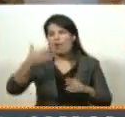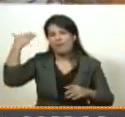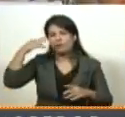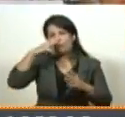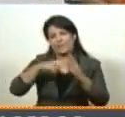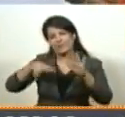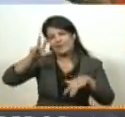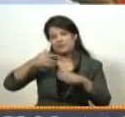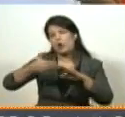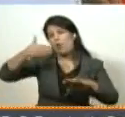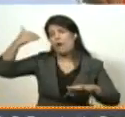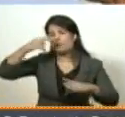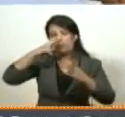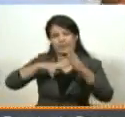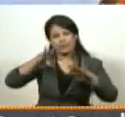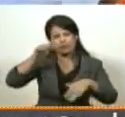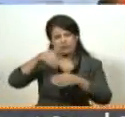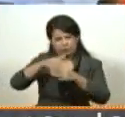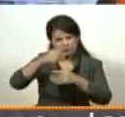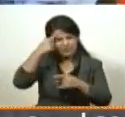del 2012 o el del